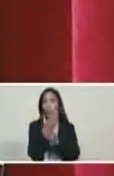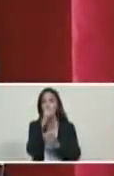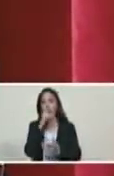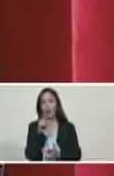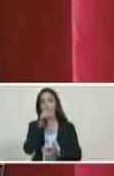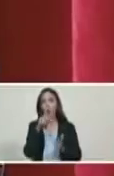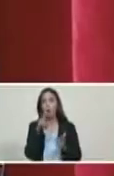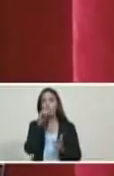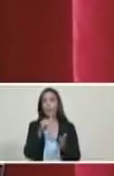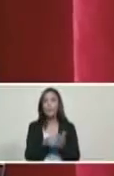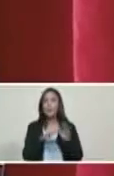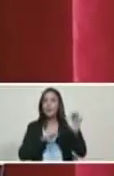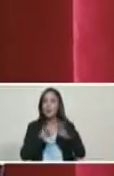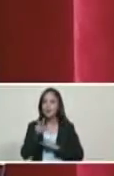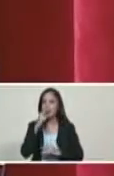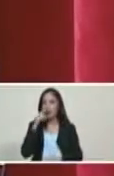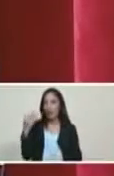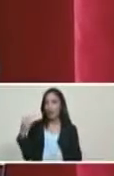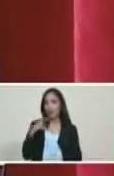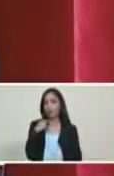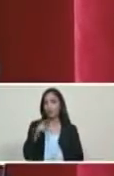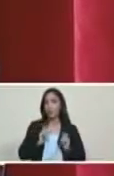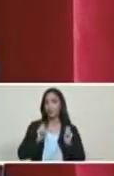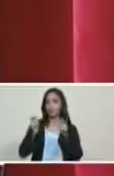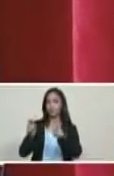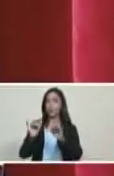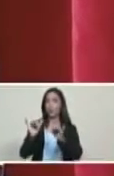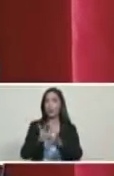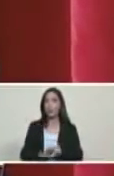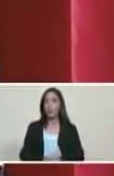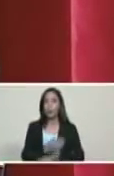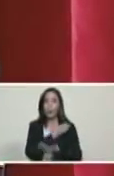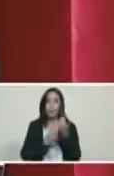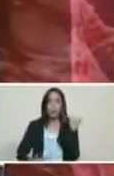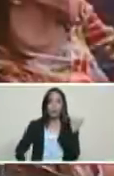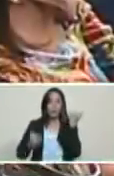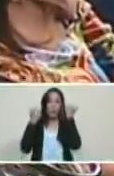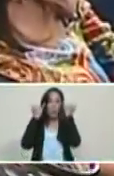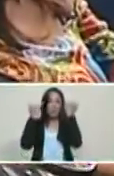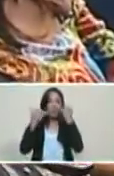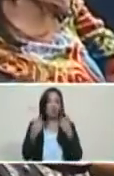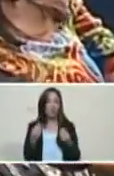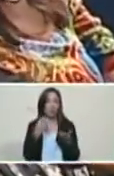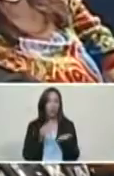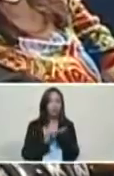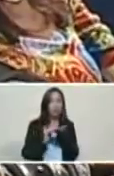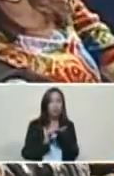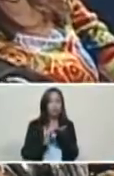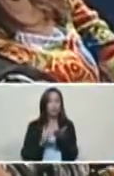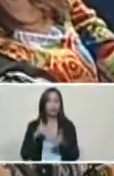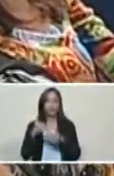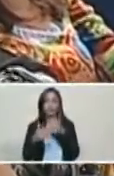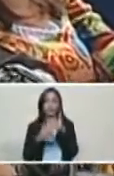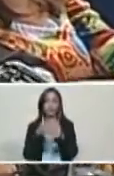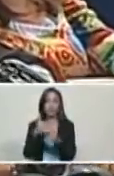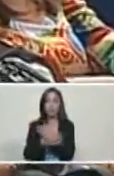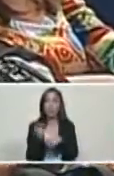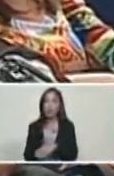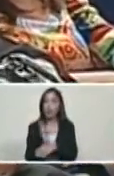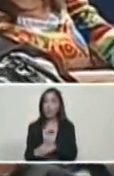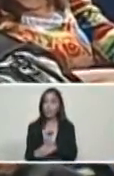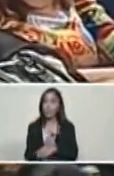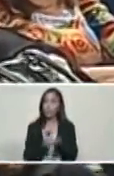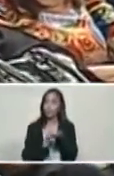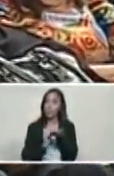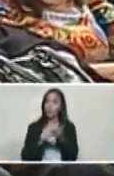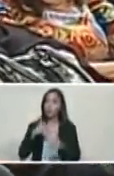año 2013 por usted como una poderosa herramienta para avanzar de forma acelerada